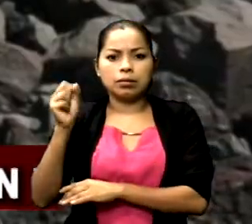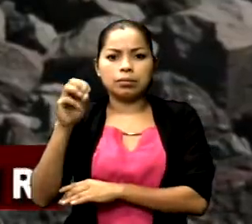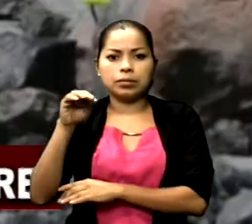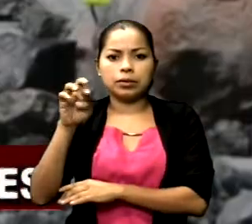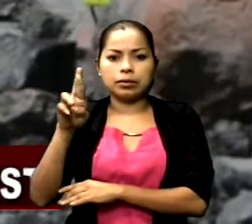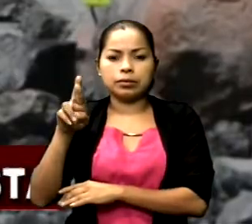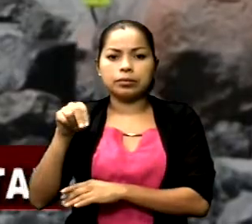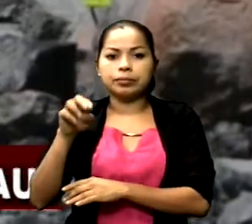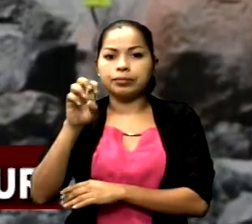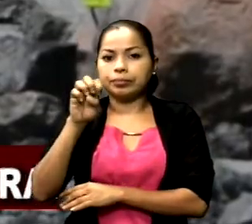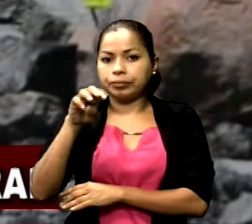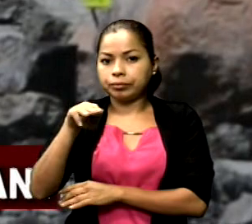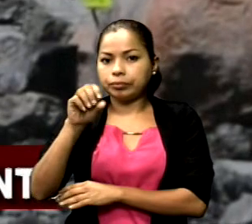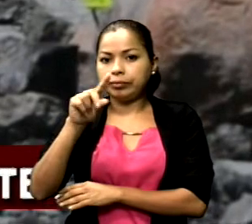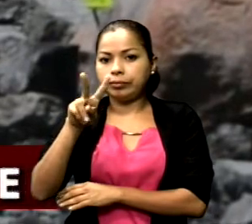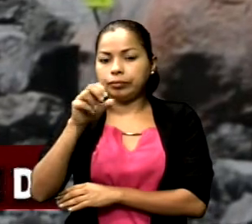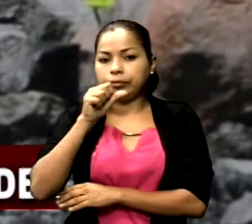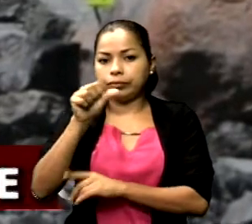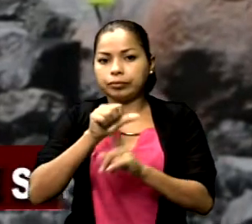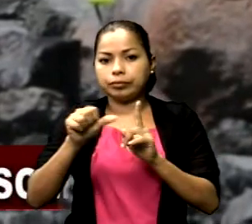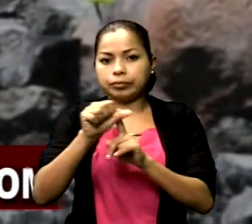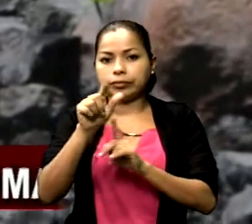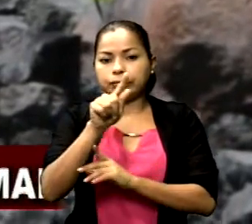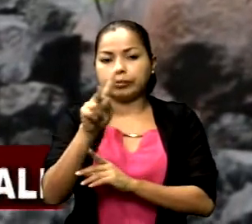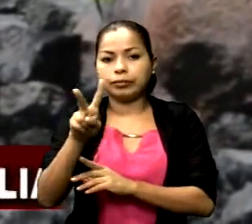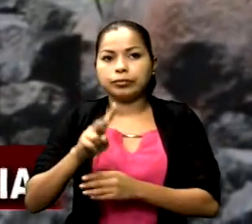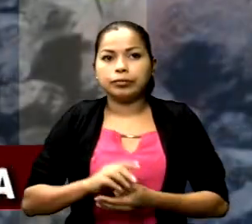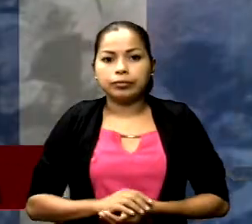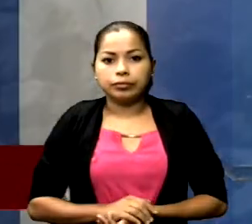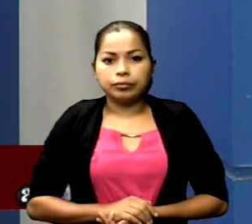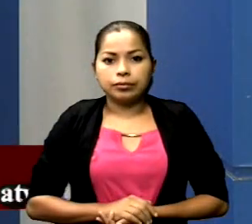Midense. Marvil Estrada, Noticias Asamblea TV.